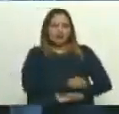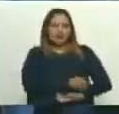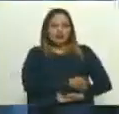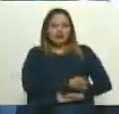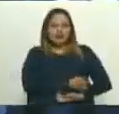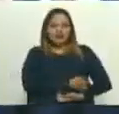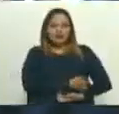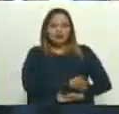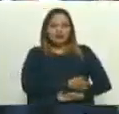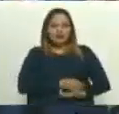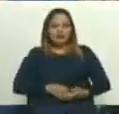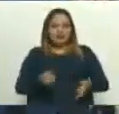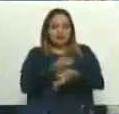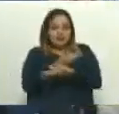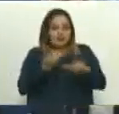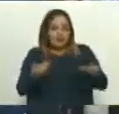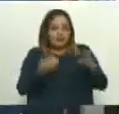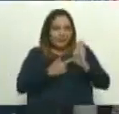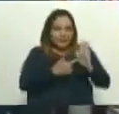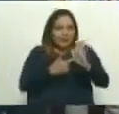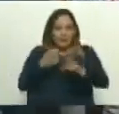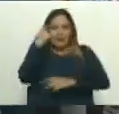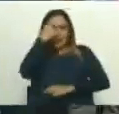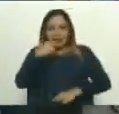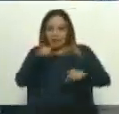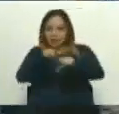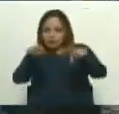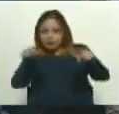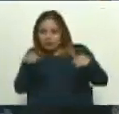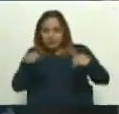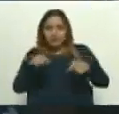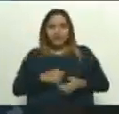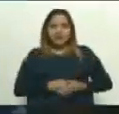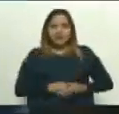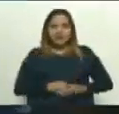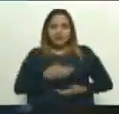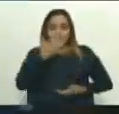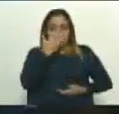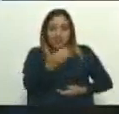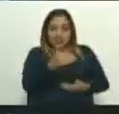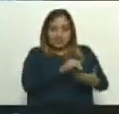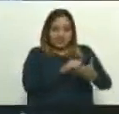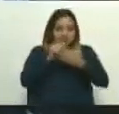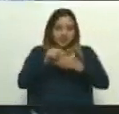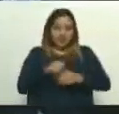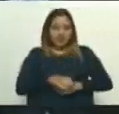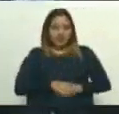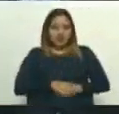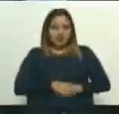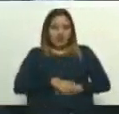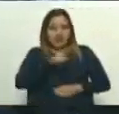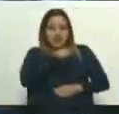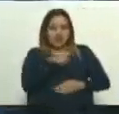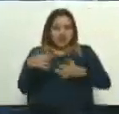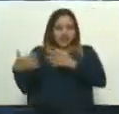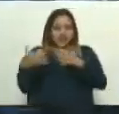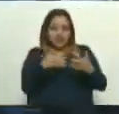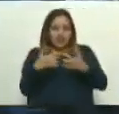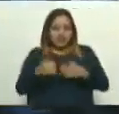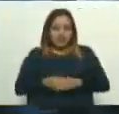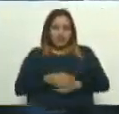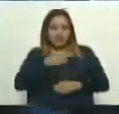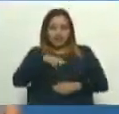Extraordinaria representación, la cara de todos ustedes que están al frente, a la vanguardia de esta batalla por